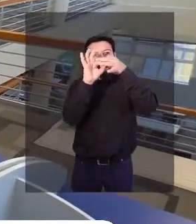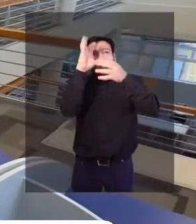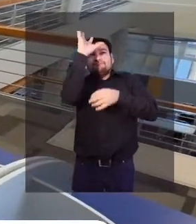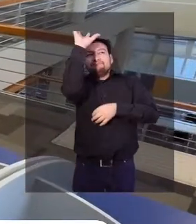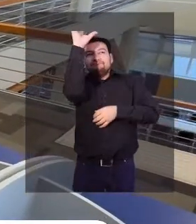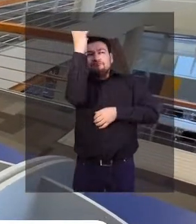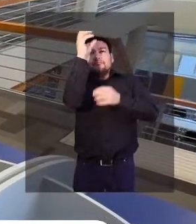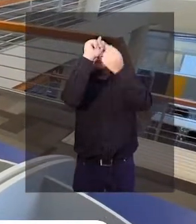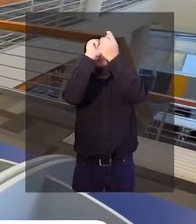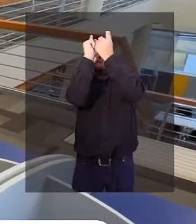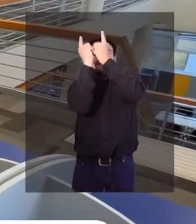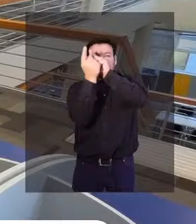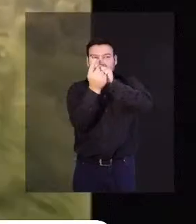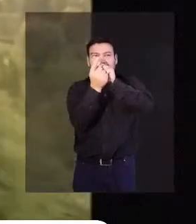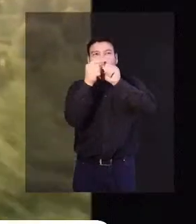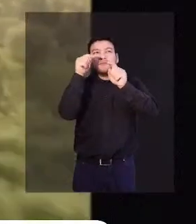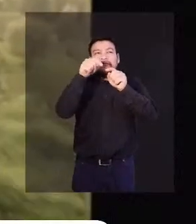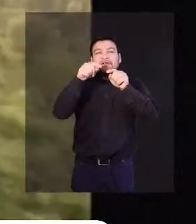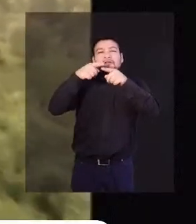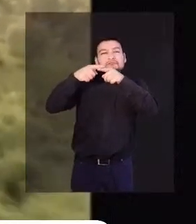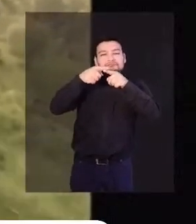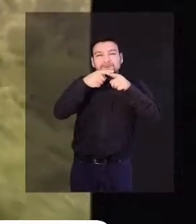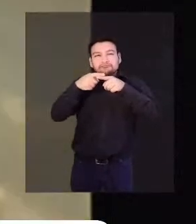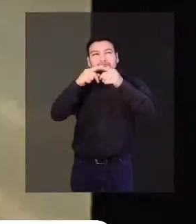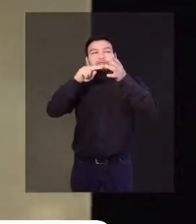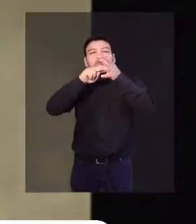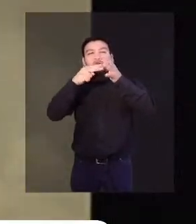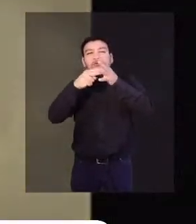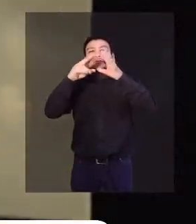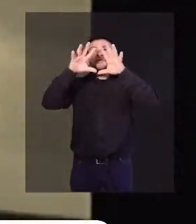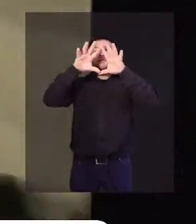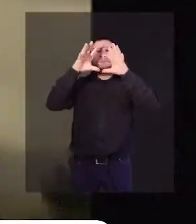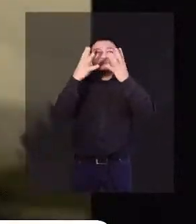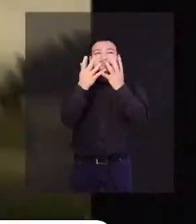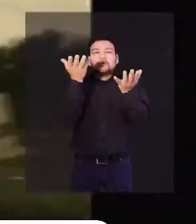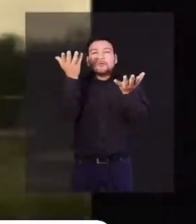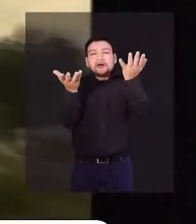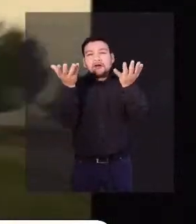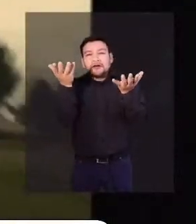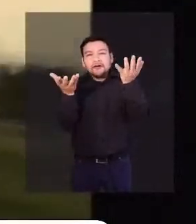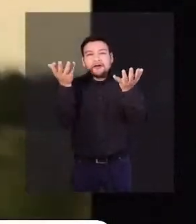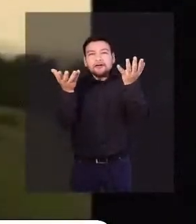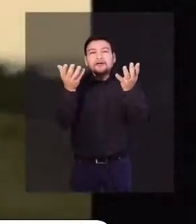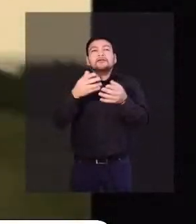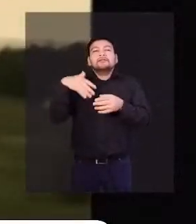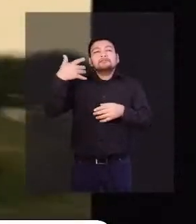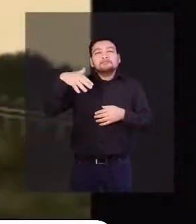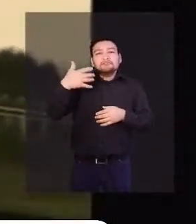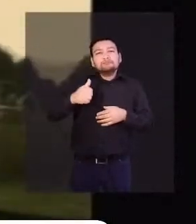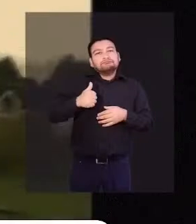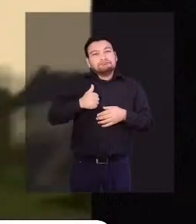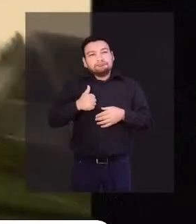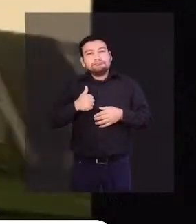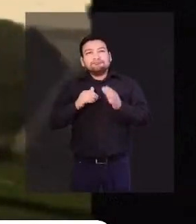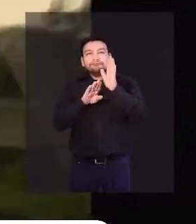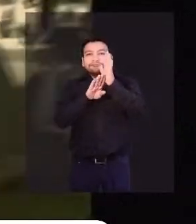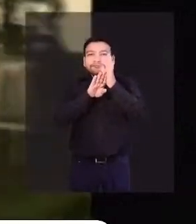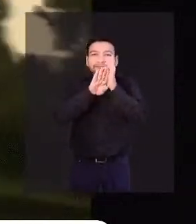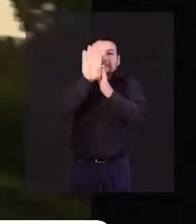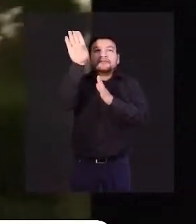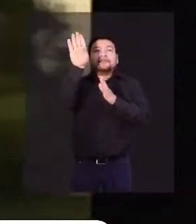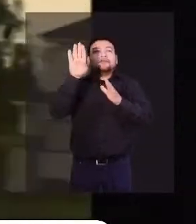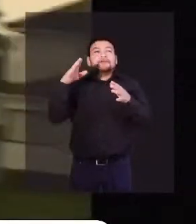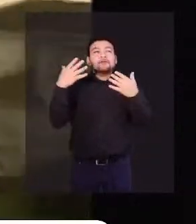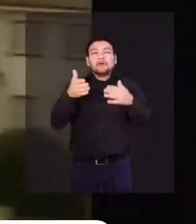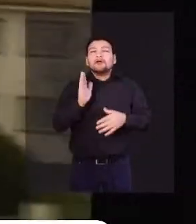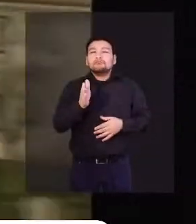exponencial. Nuestra historia se remonta a 1989, cuando la Universidad Austral de Chile abrió sus